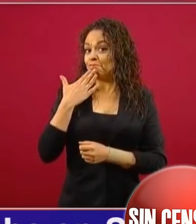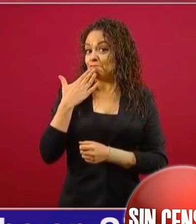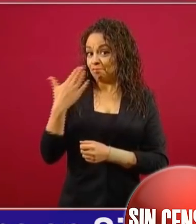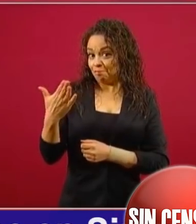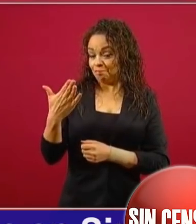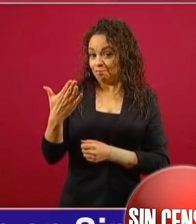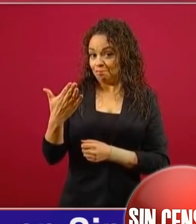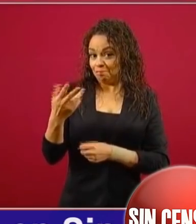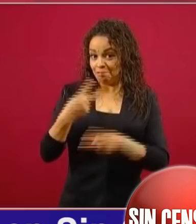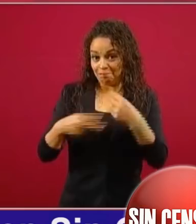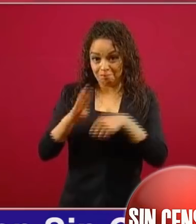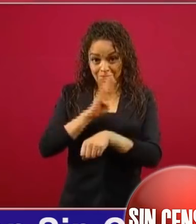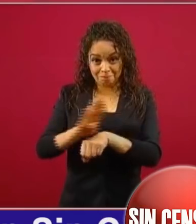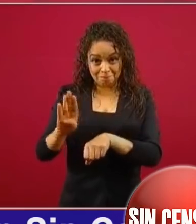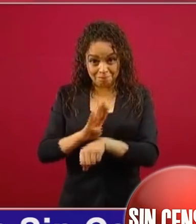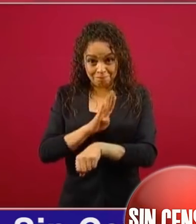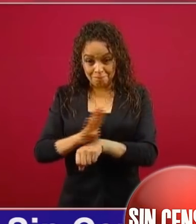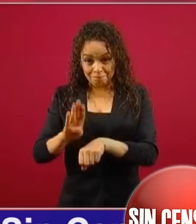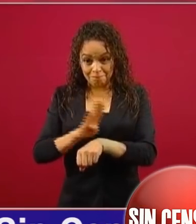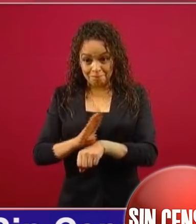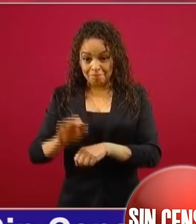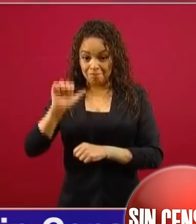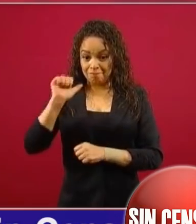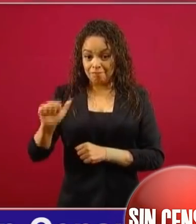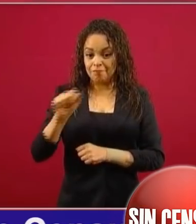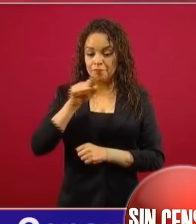del manejo de las redes sociales con bots,